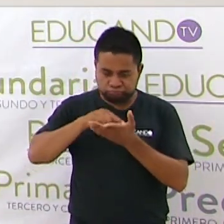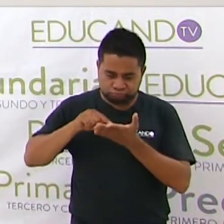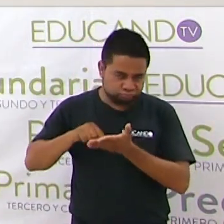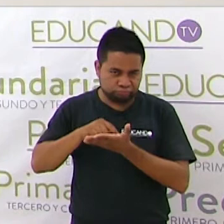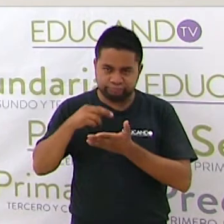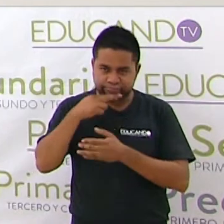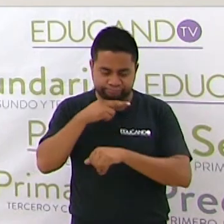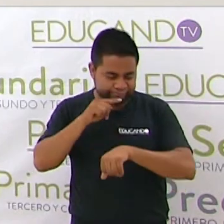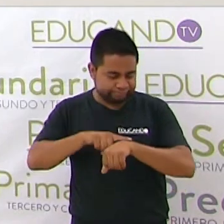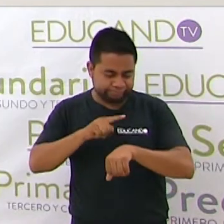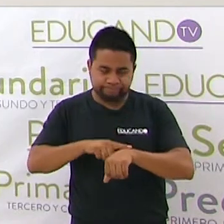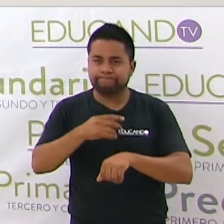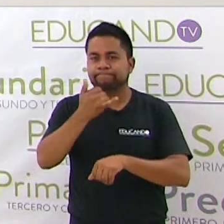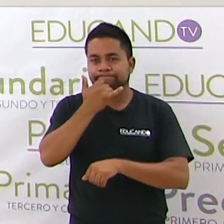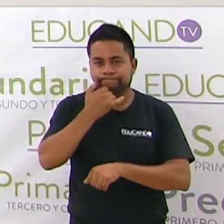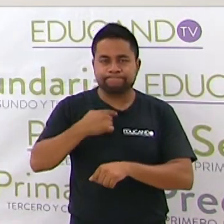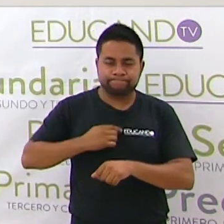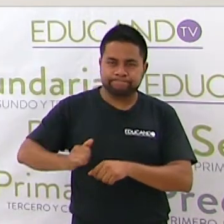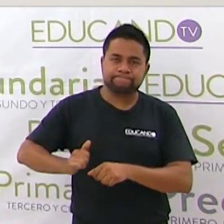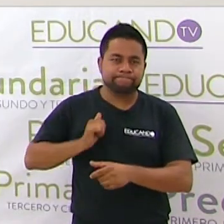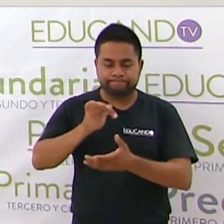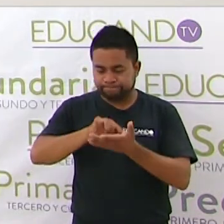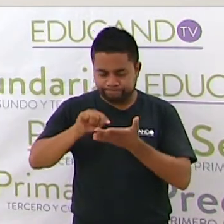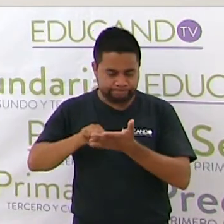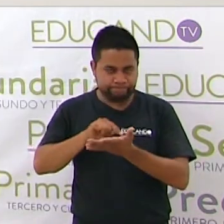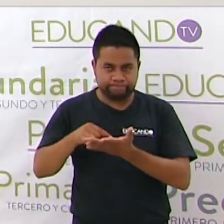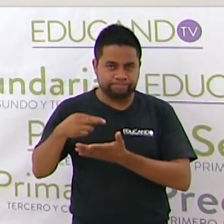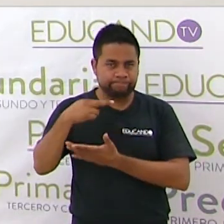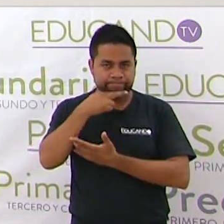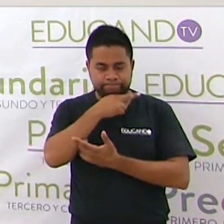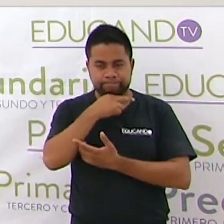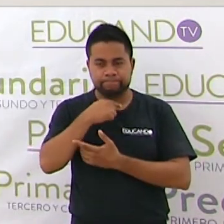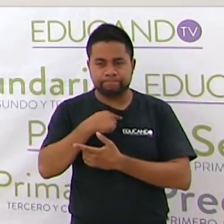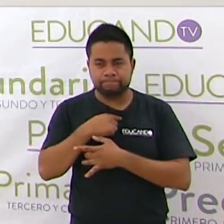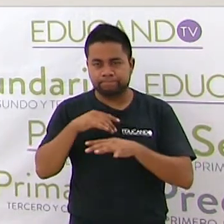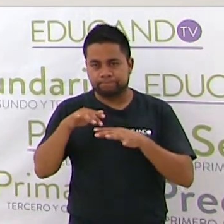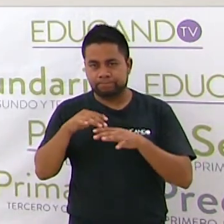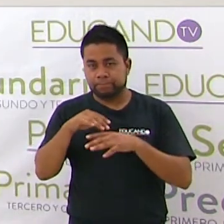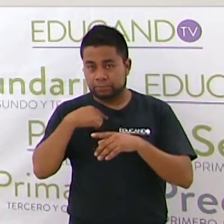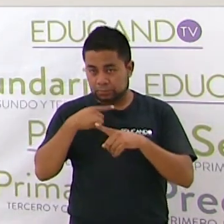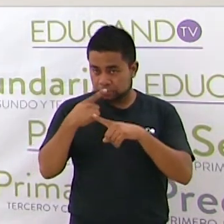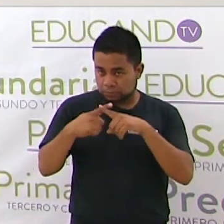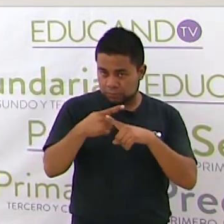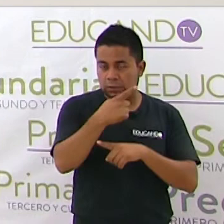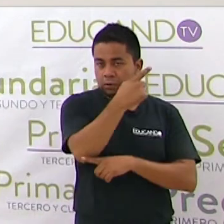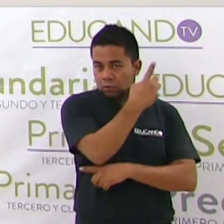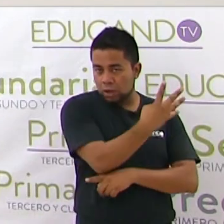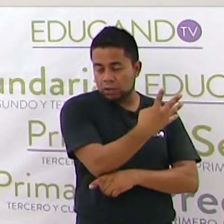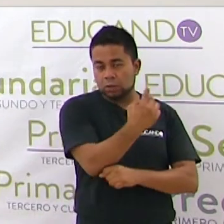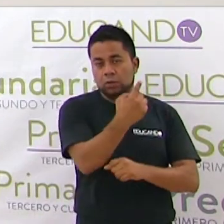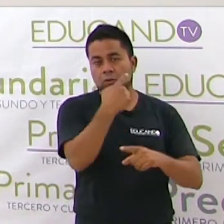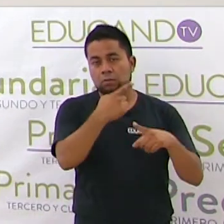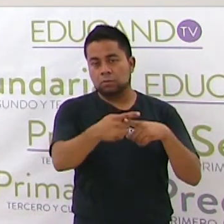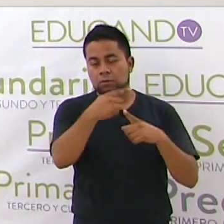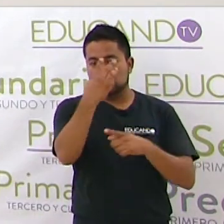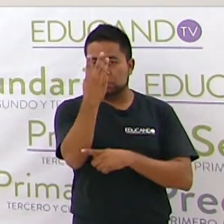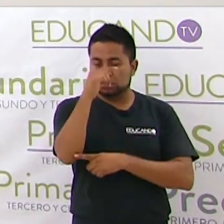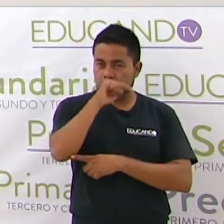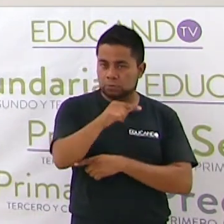tiempo también que tenemos. Vamos a hacerlo rapidísimo. Entonces voy a multiplicar 4 por